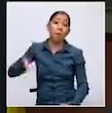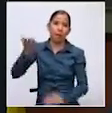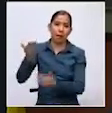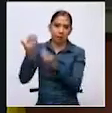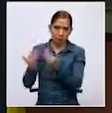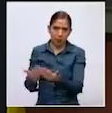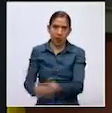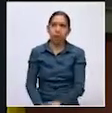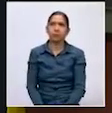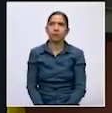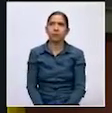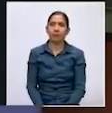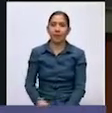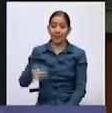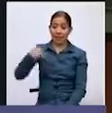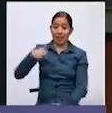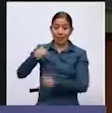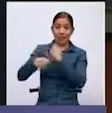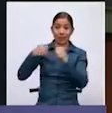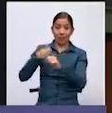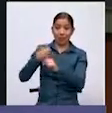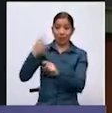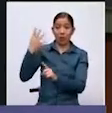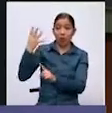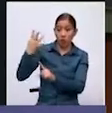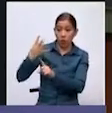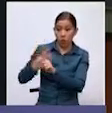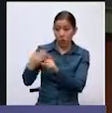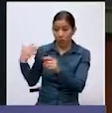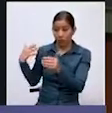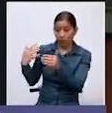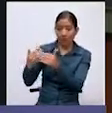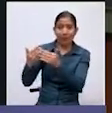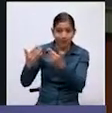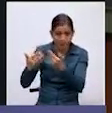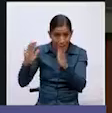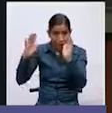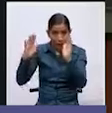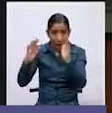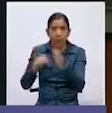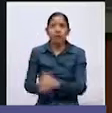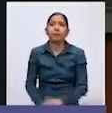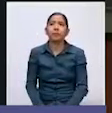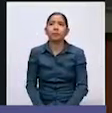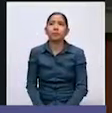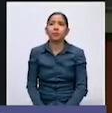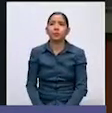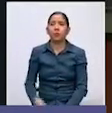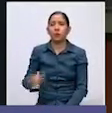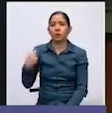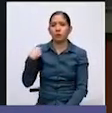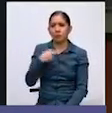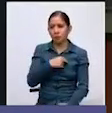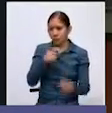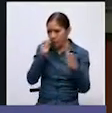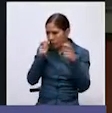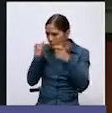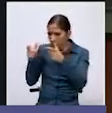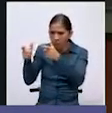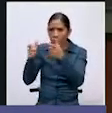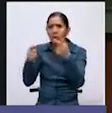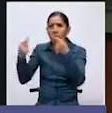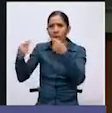En el primer cuatrimestre ya de este año, del año 2022, se han monetizado